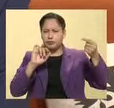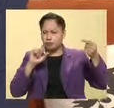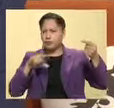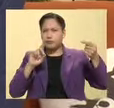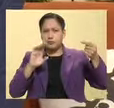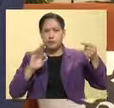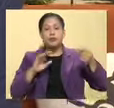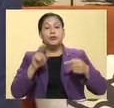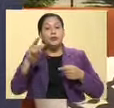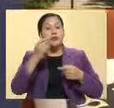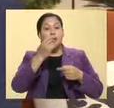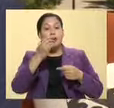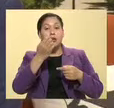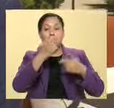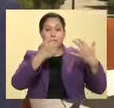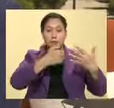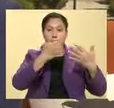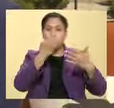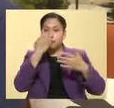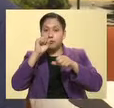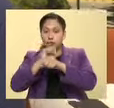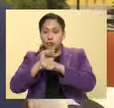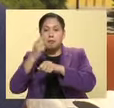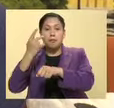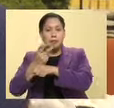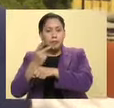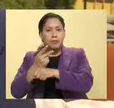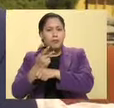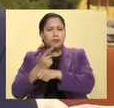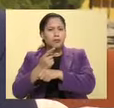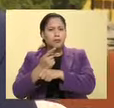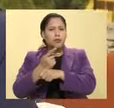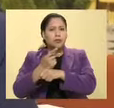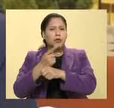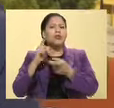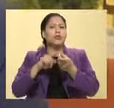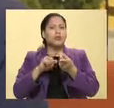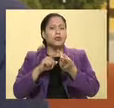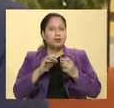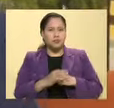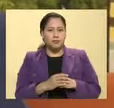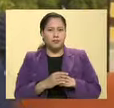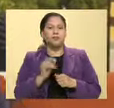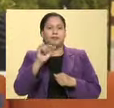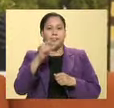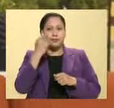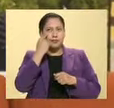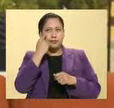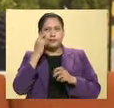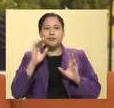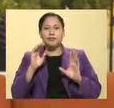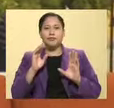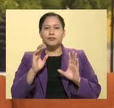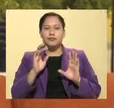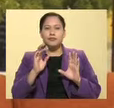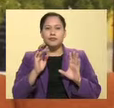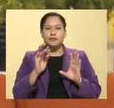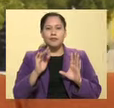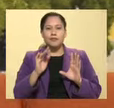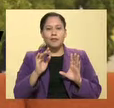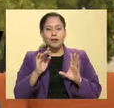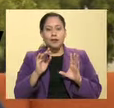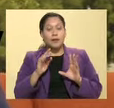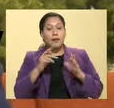fíjate. ¿Estudiaste la primaria, la secundaria, la preparatoria? Exactamente. ¿Cómo por dónde? Pues mira, en realidad,